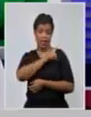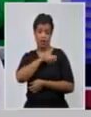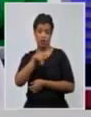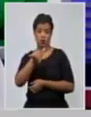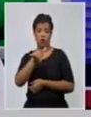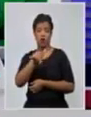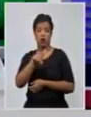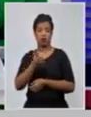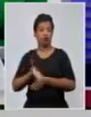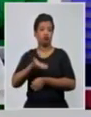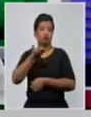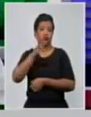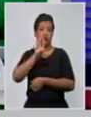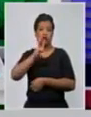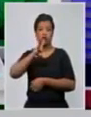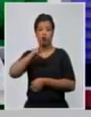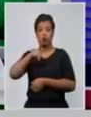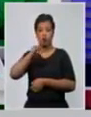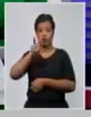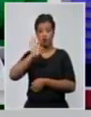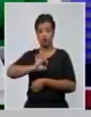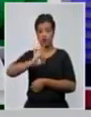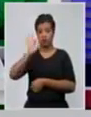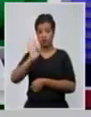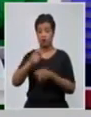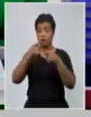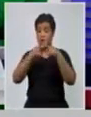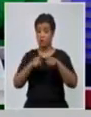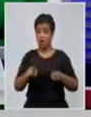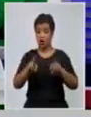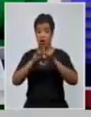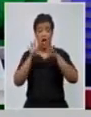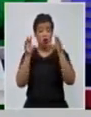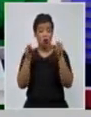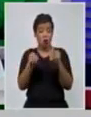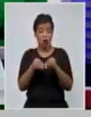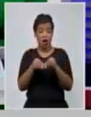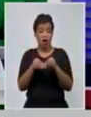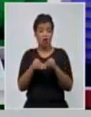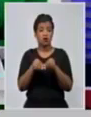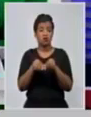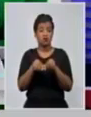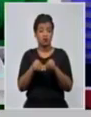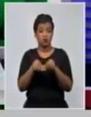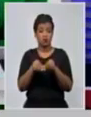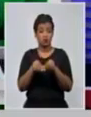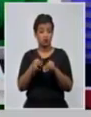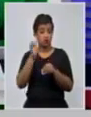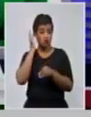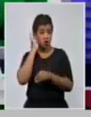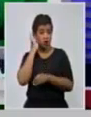representó el 52,2%. No obstante, en el acumulado representan el